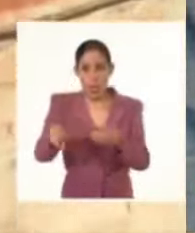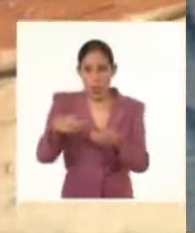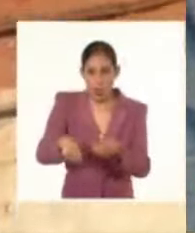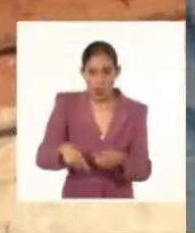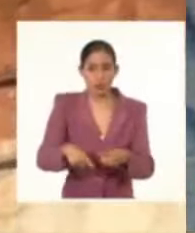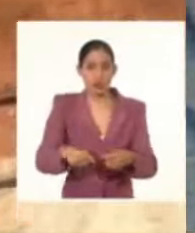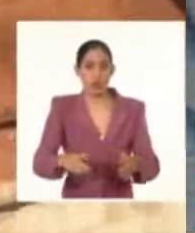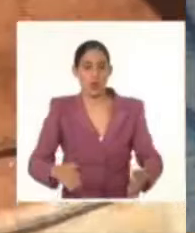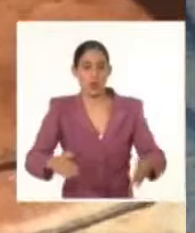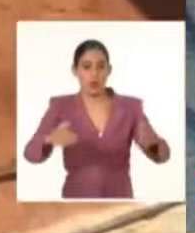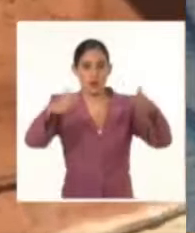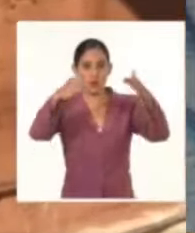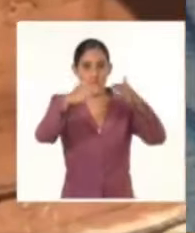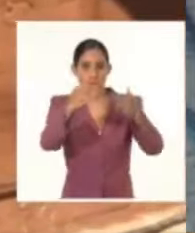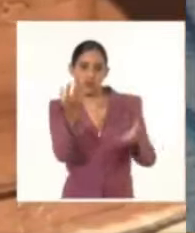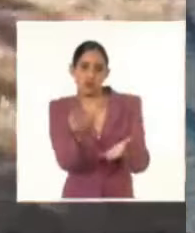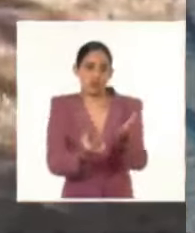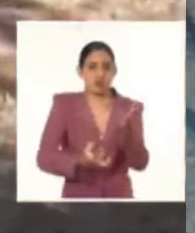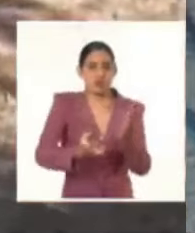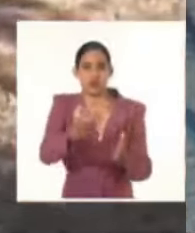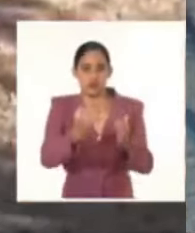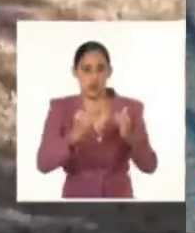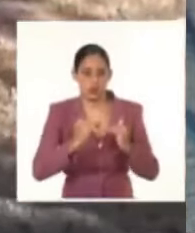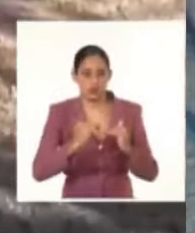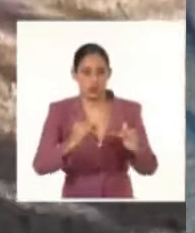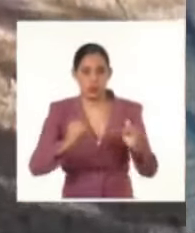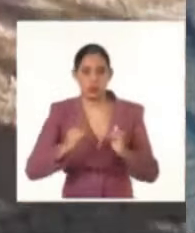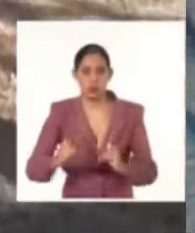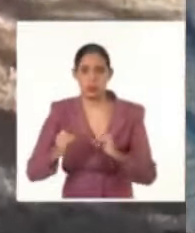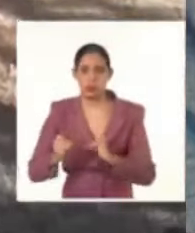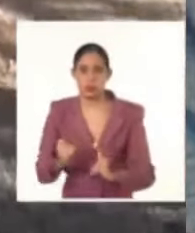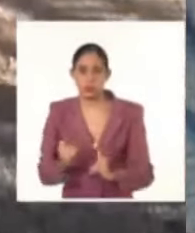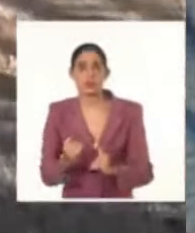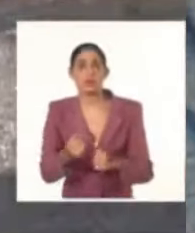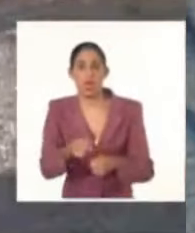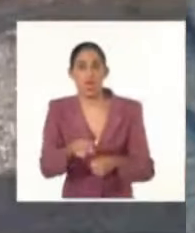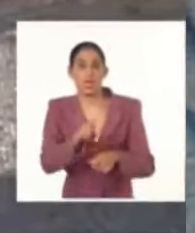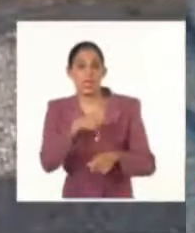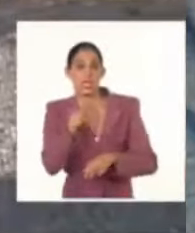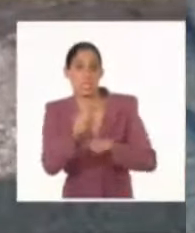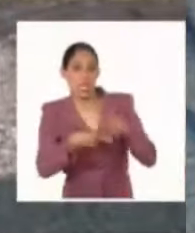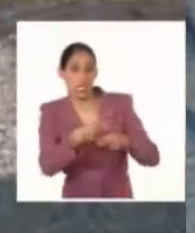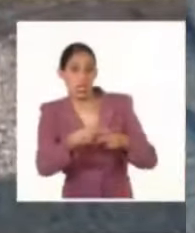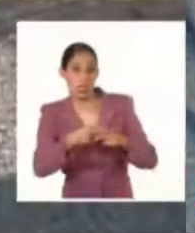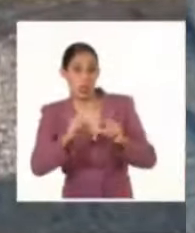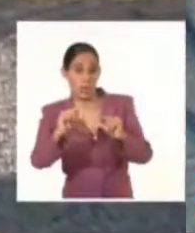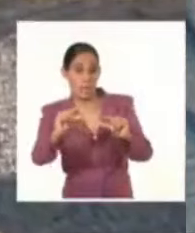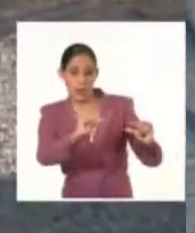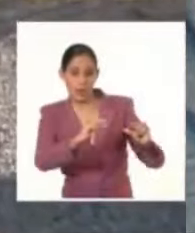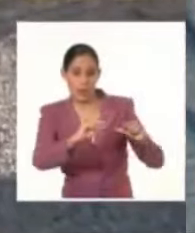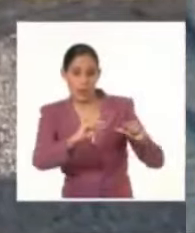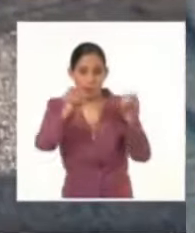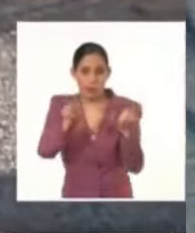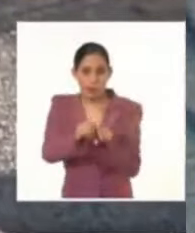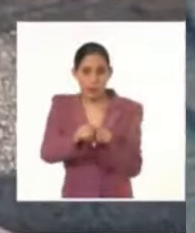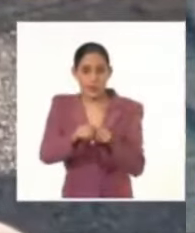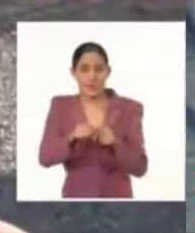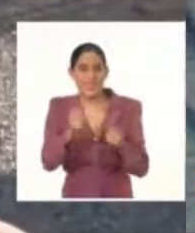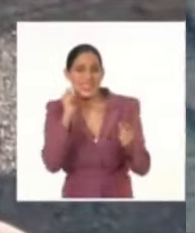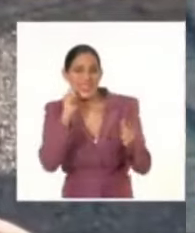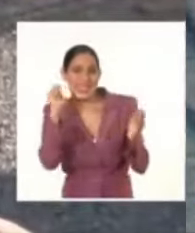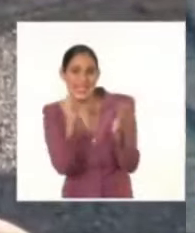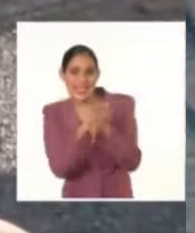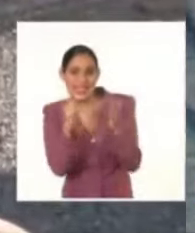aquí para la fabricación de ladrillo. Sí, aquí en esta comunidad se hizo un horno de ladrillo para que los vecinos de aquí puedan